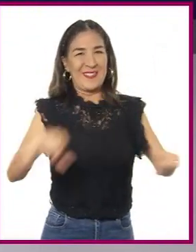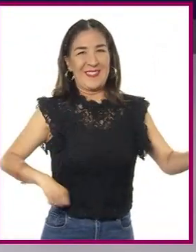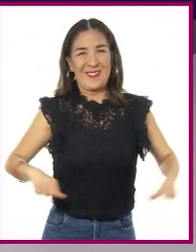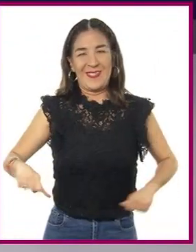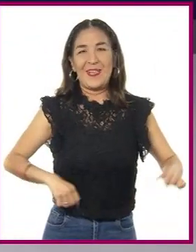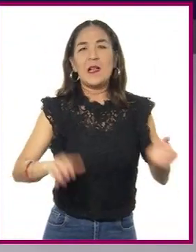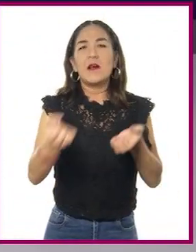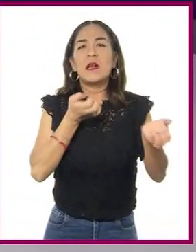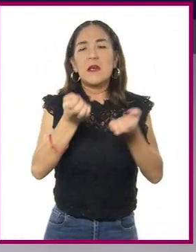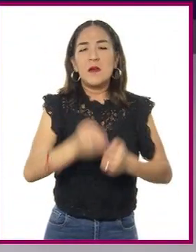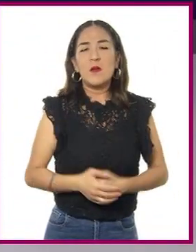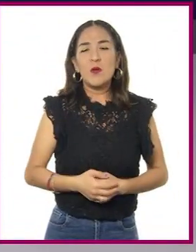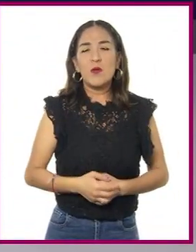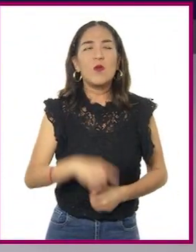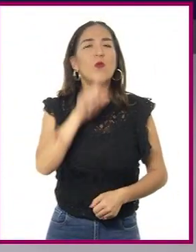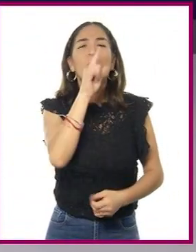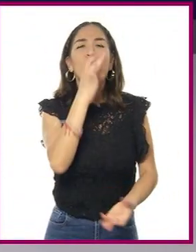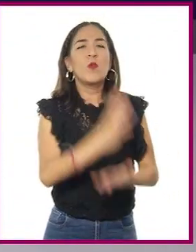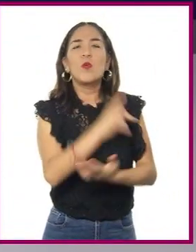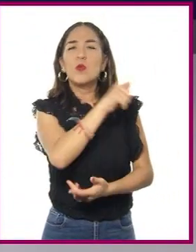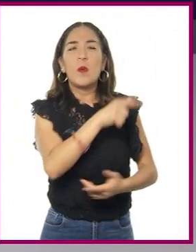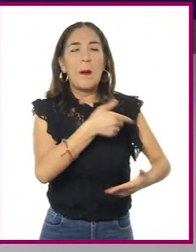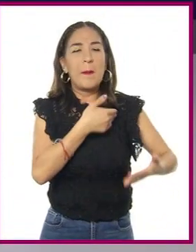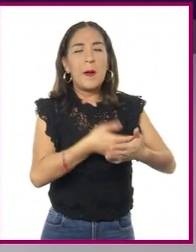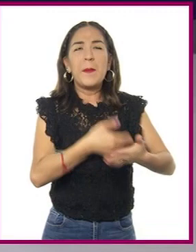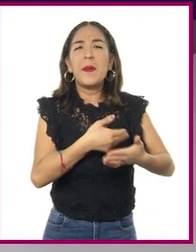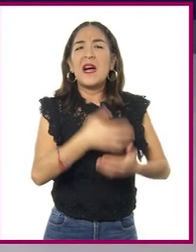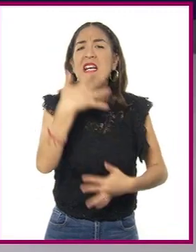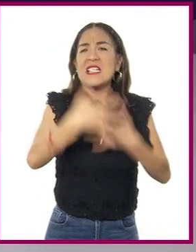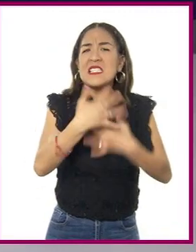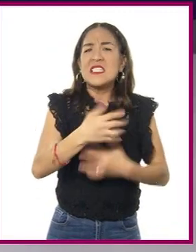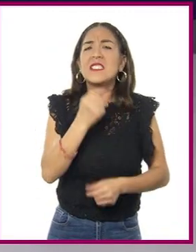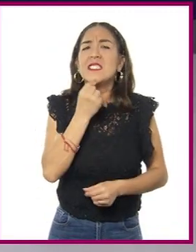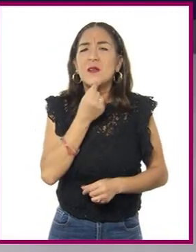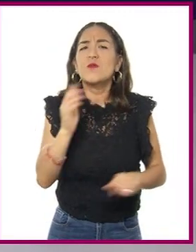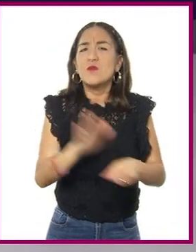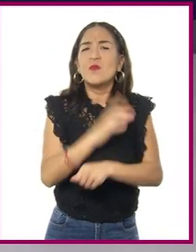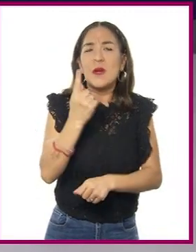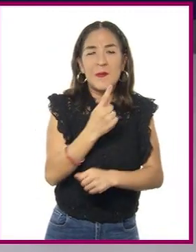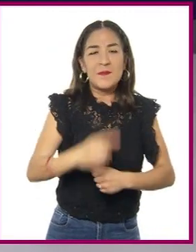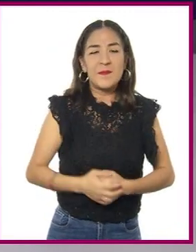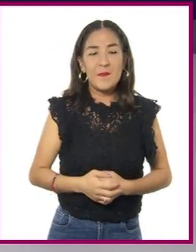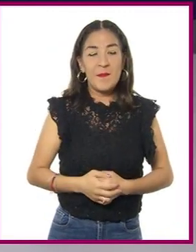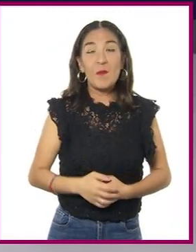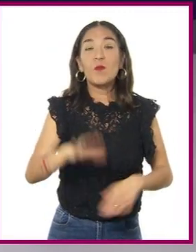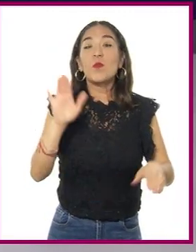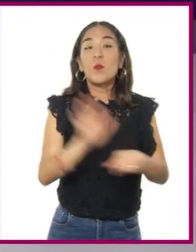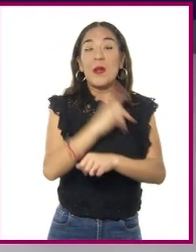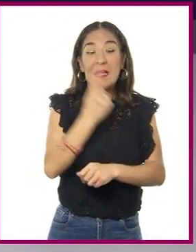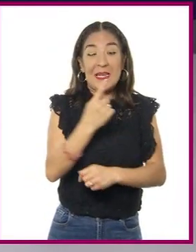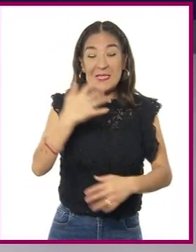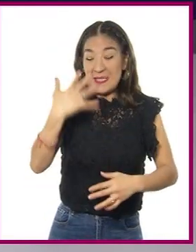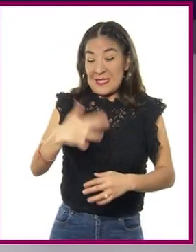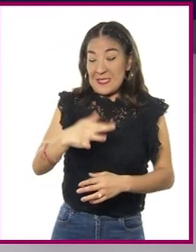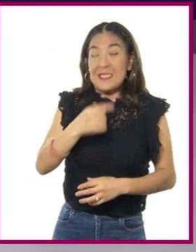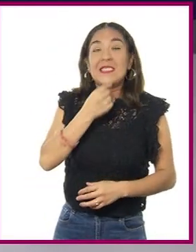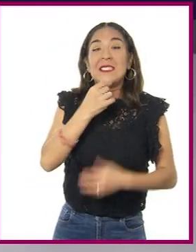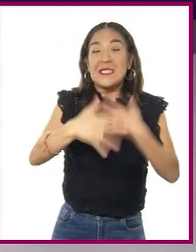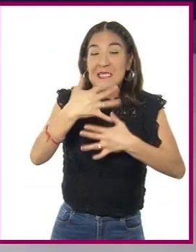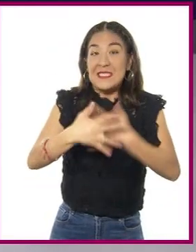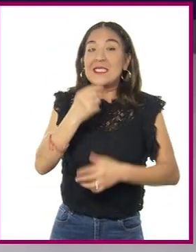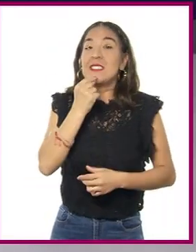física solo tomó tus pulsaciones durante 15 segundos? Porque al tomar las pulsaciones durante 15 segundos